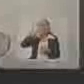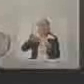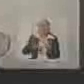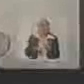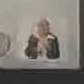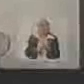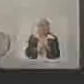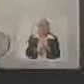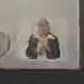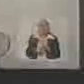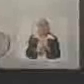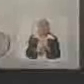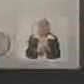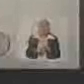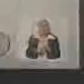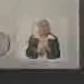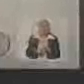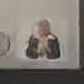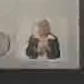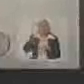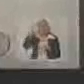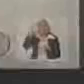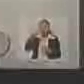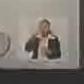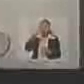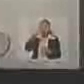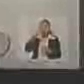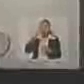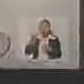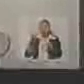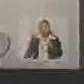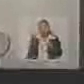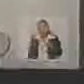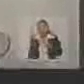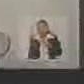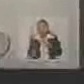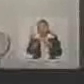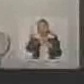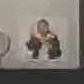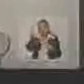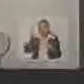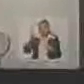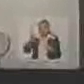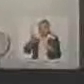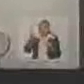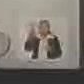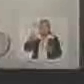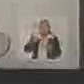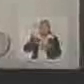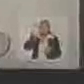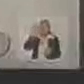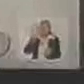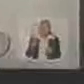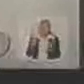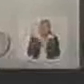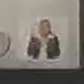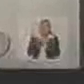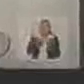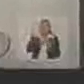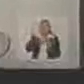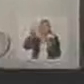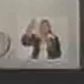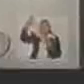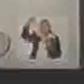también abatir el problema del agua por medio de pozos de absorción, para poder generar una poda de manera